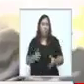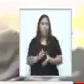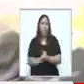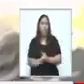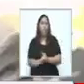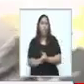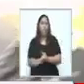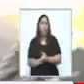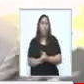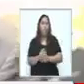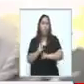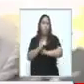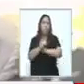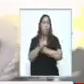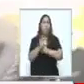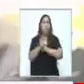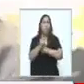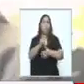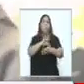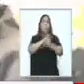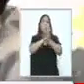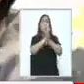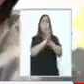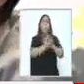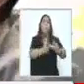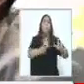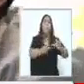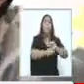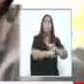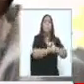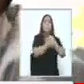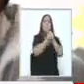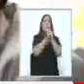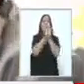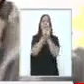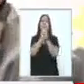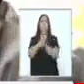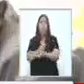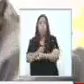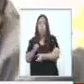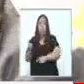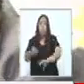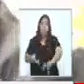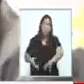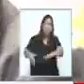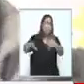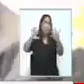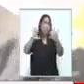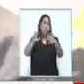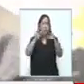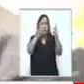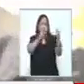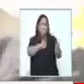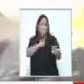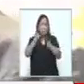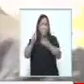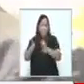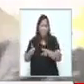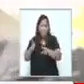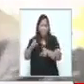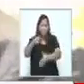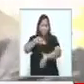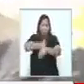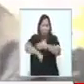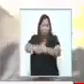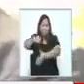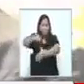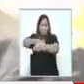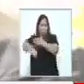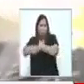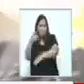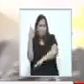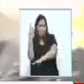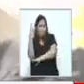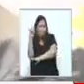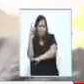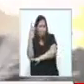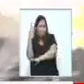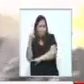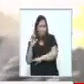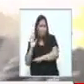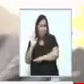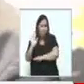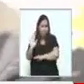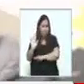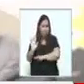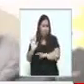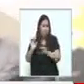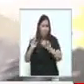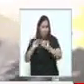las revoluciones violentas. Hoy hay miles de bolivianos, de aymas, de quechuas, de pueblo